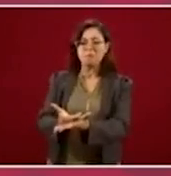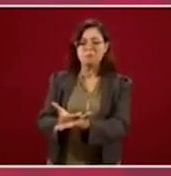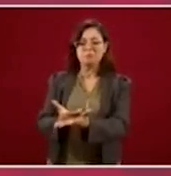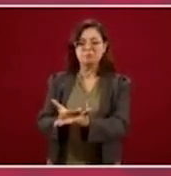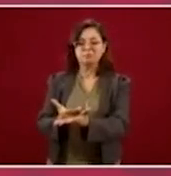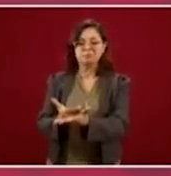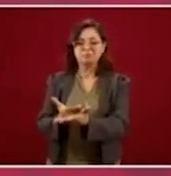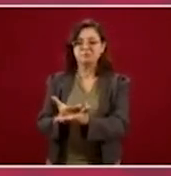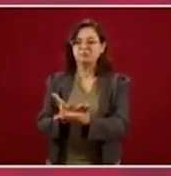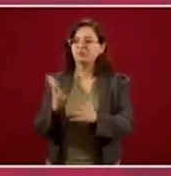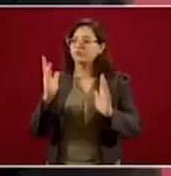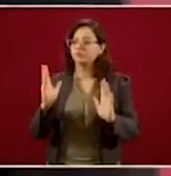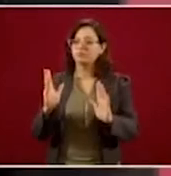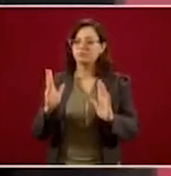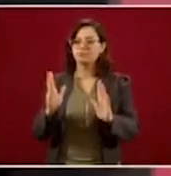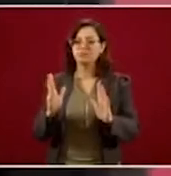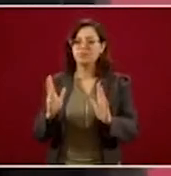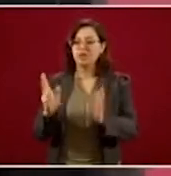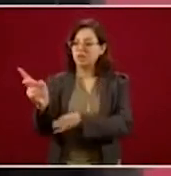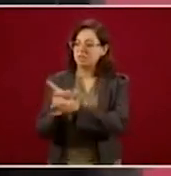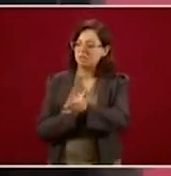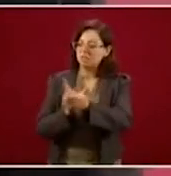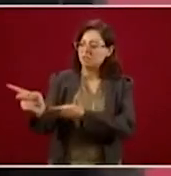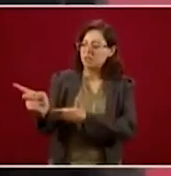donde se iban a cancelar todos los derechos.